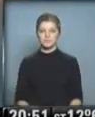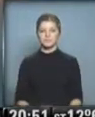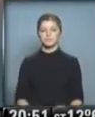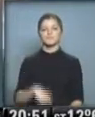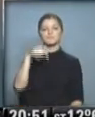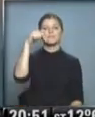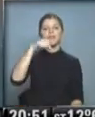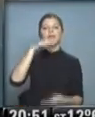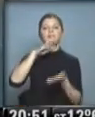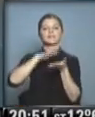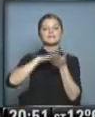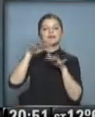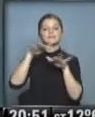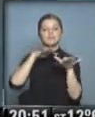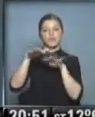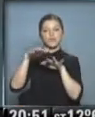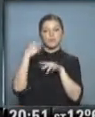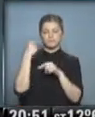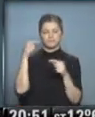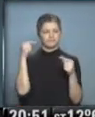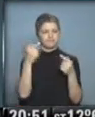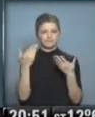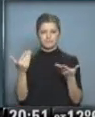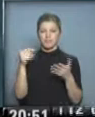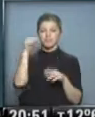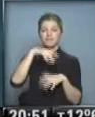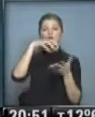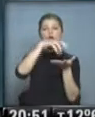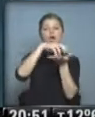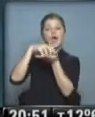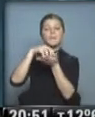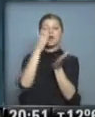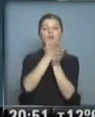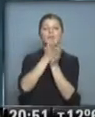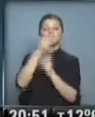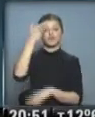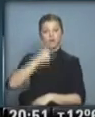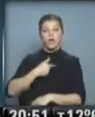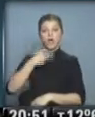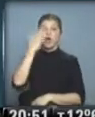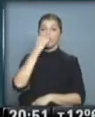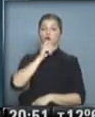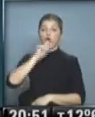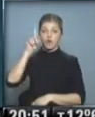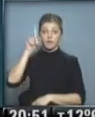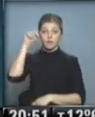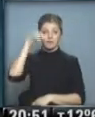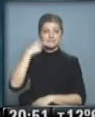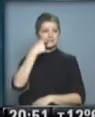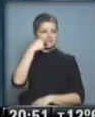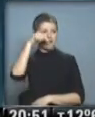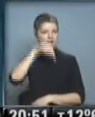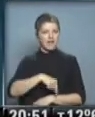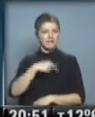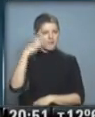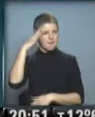El grado de hipocresía es increíble. Los organismos de derechos humanos de Córdoba expresaron su rechazo a la